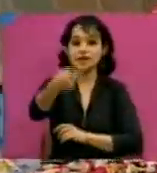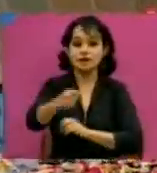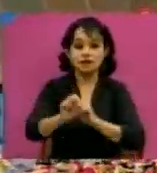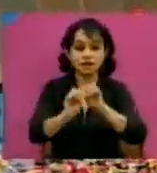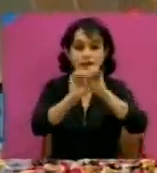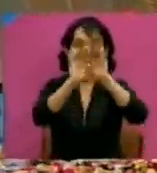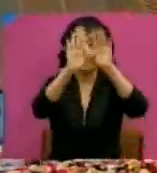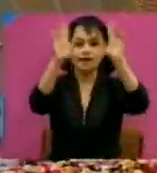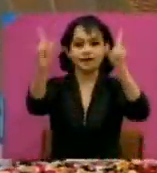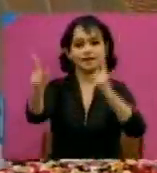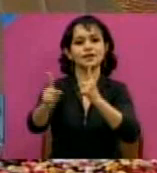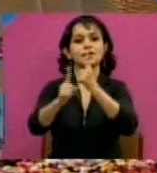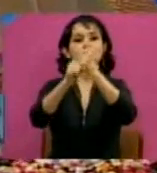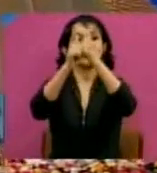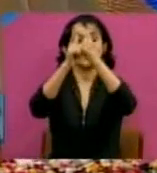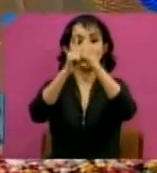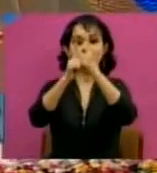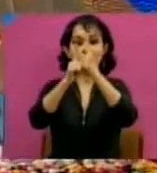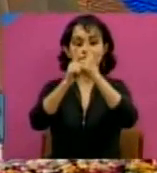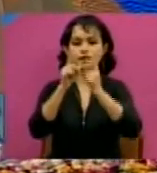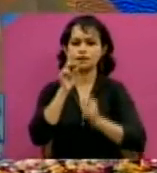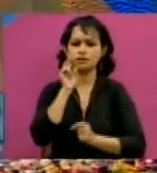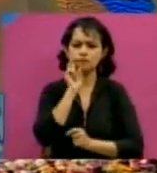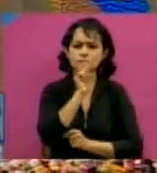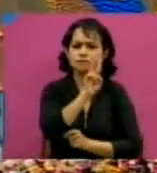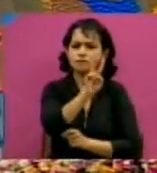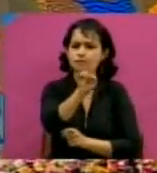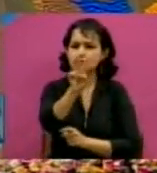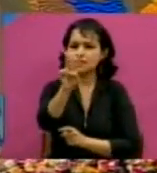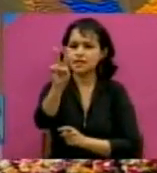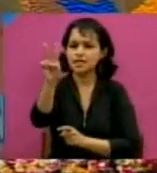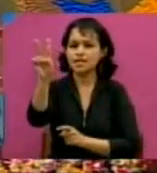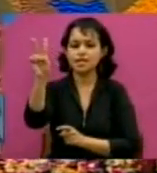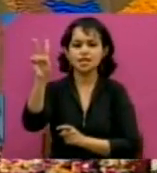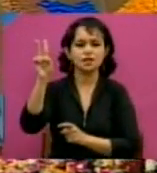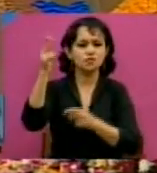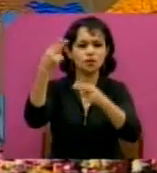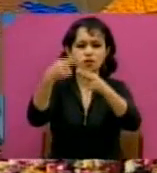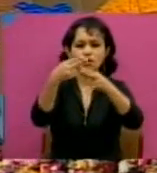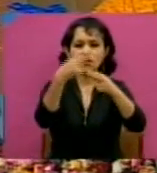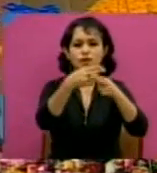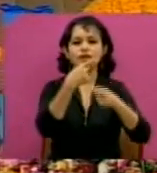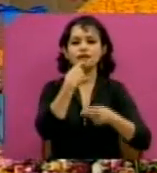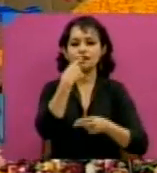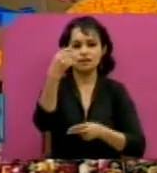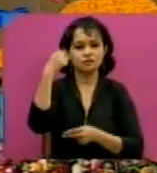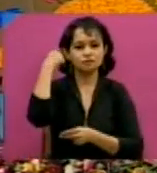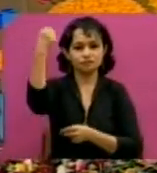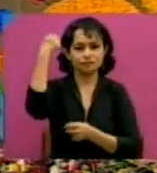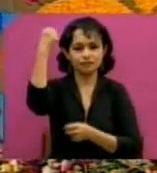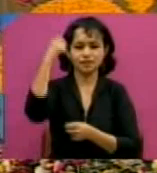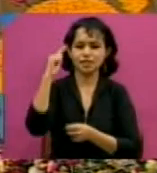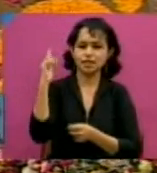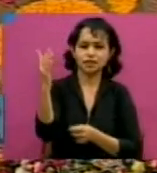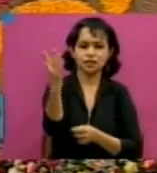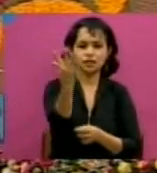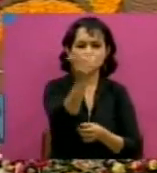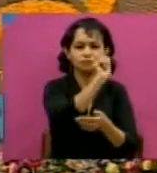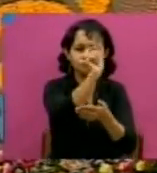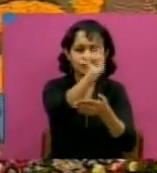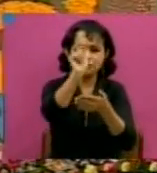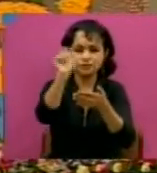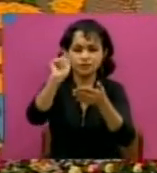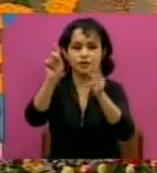nuestro encuentro vimos tus letreros subversivos en todos los muros